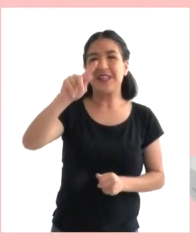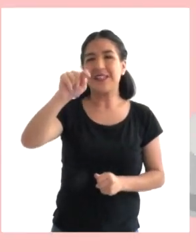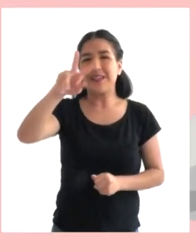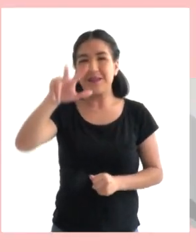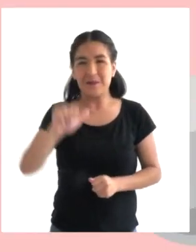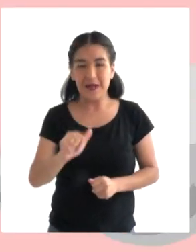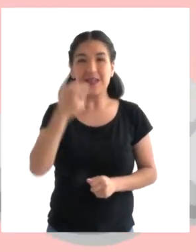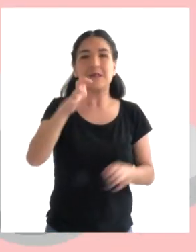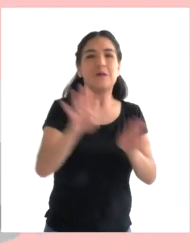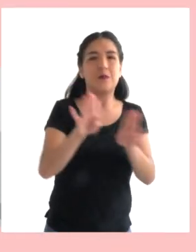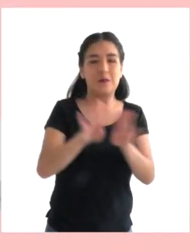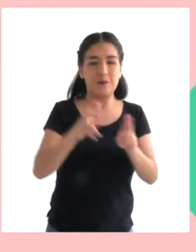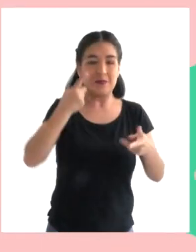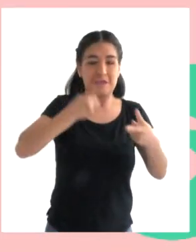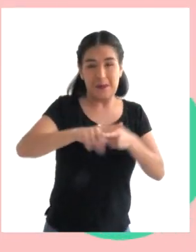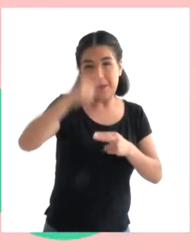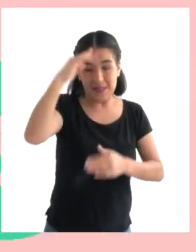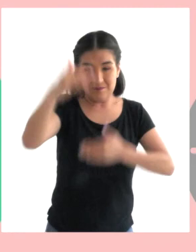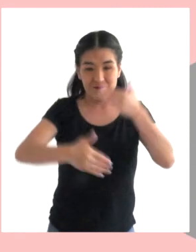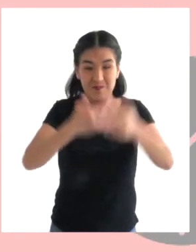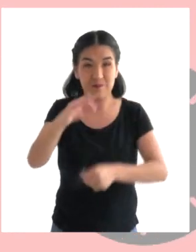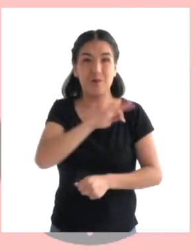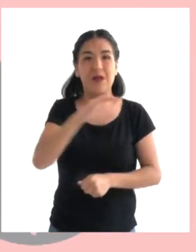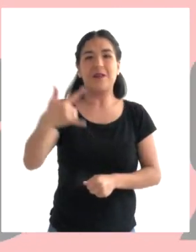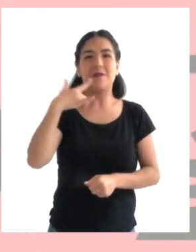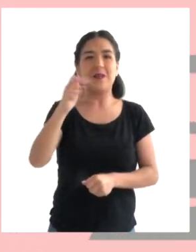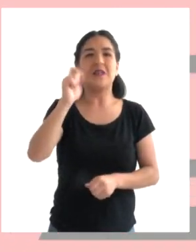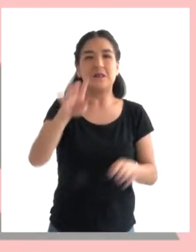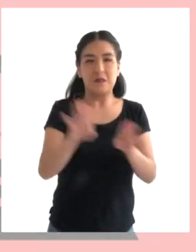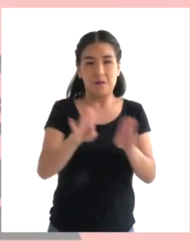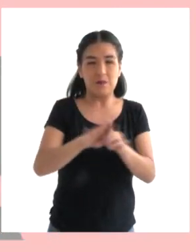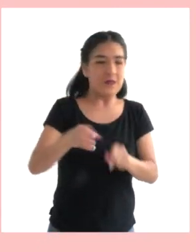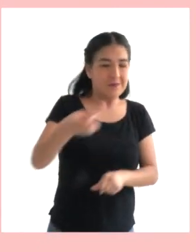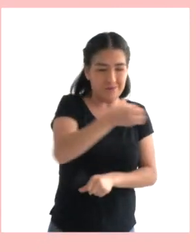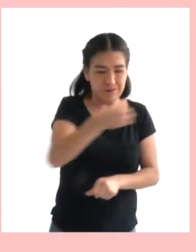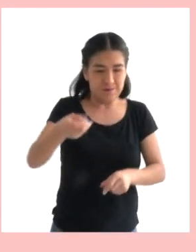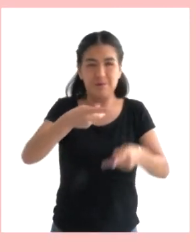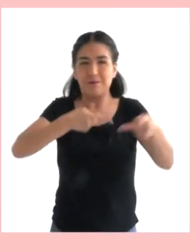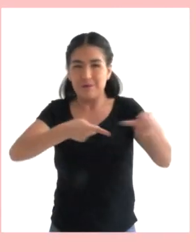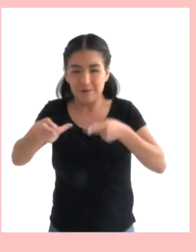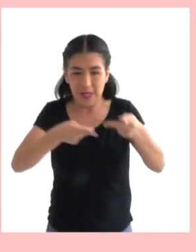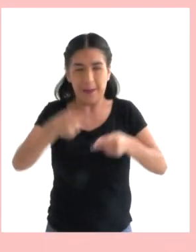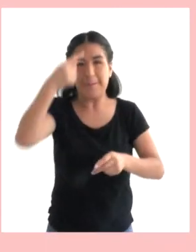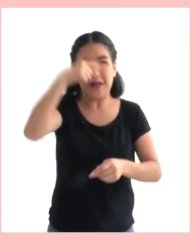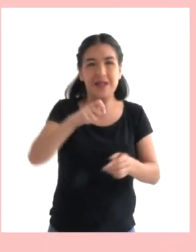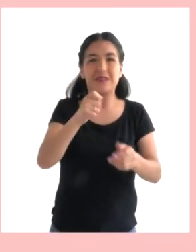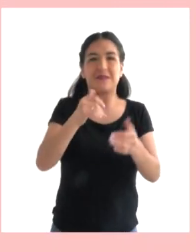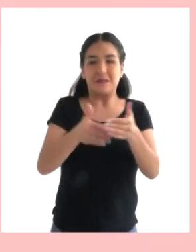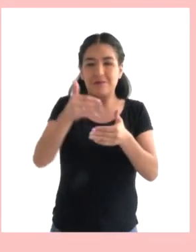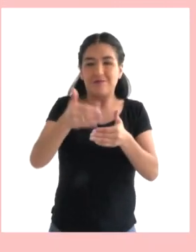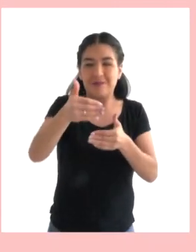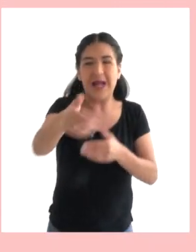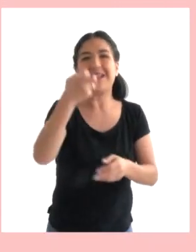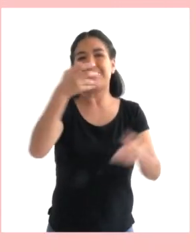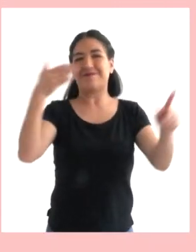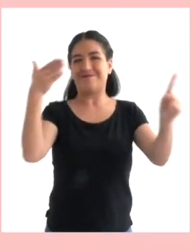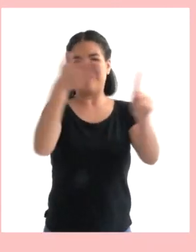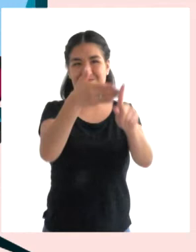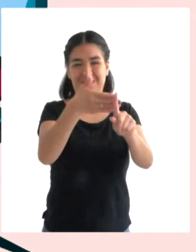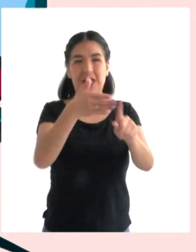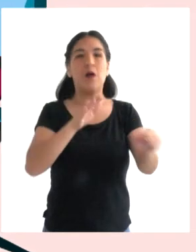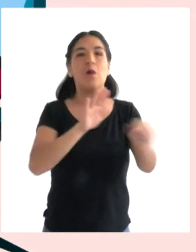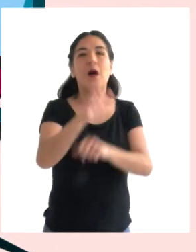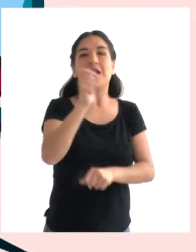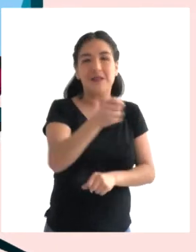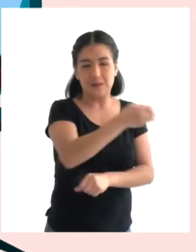Si una meta requiere de varios pasos para su logro, con la organización se crean plazos para cada punto hacia esa meta. Se mantiene